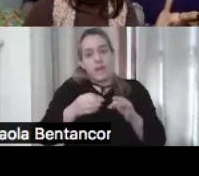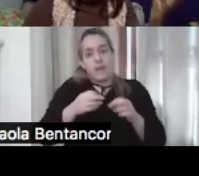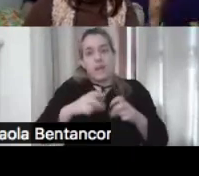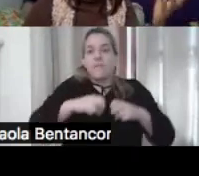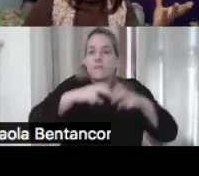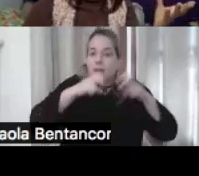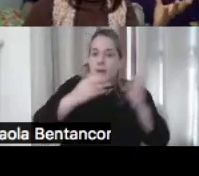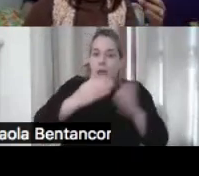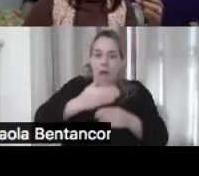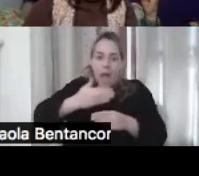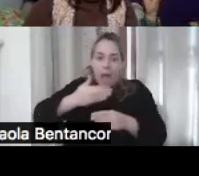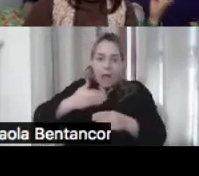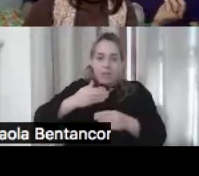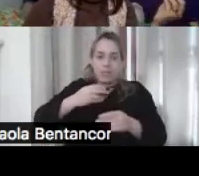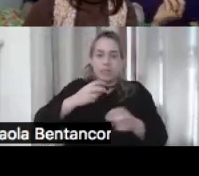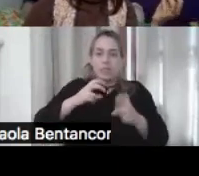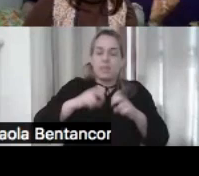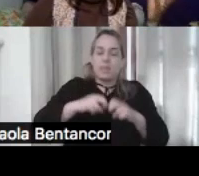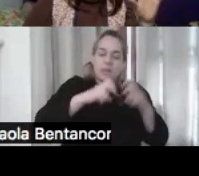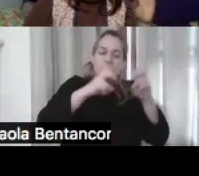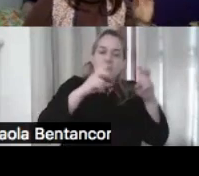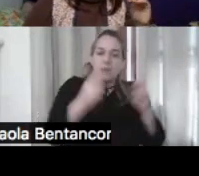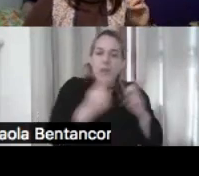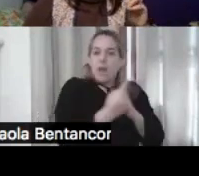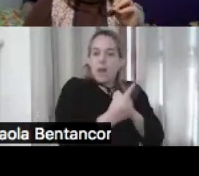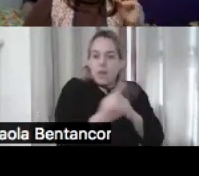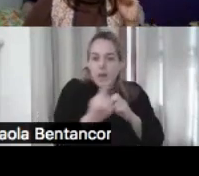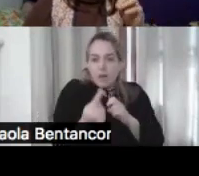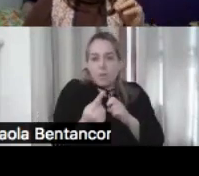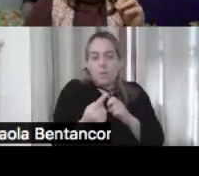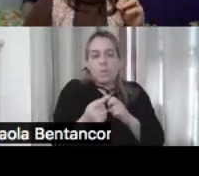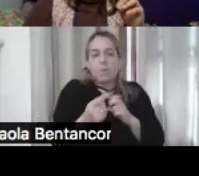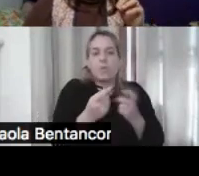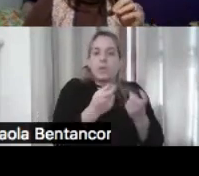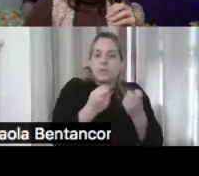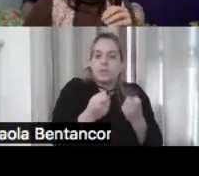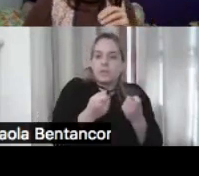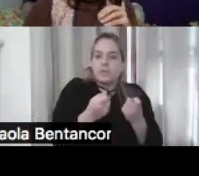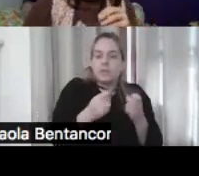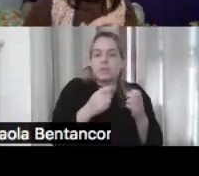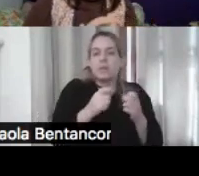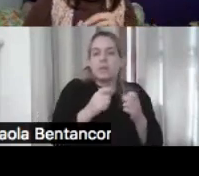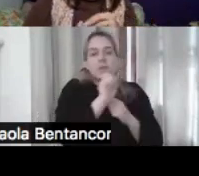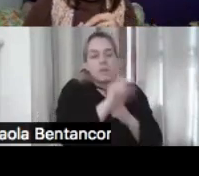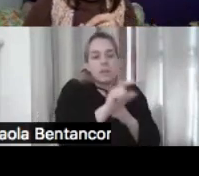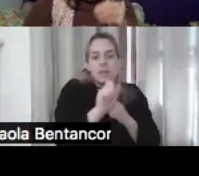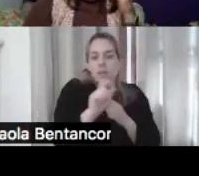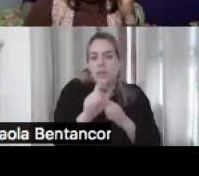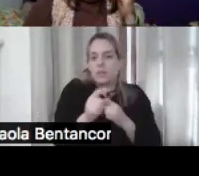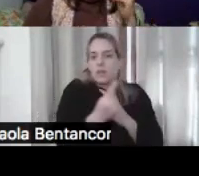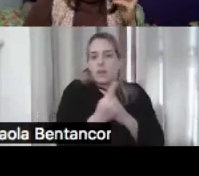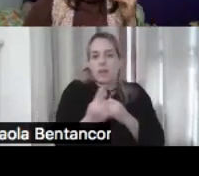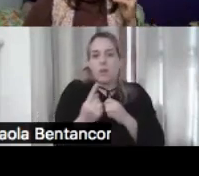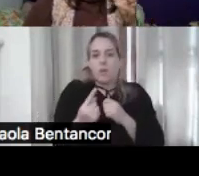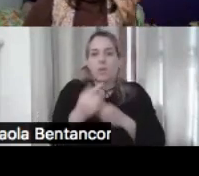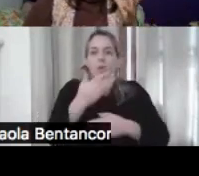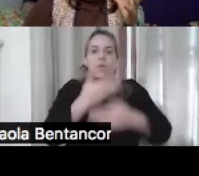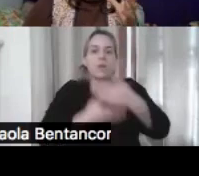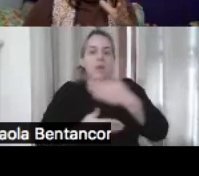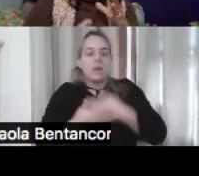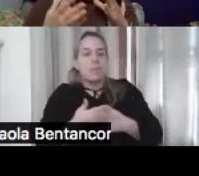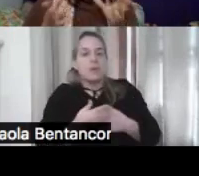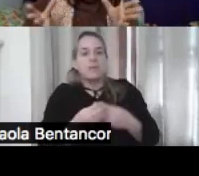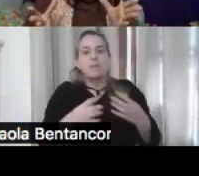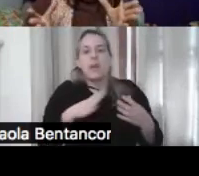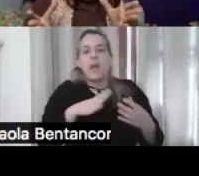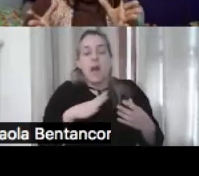evaluación primaria, como yo decía antes, del análisis de la actividad más las características identitarias de la persona para poder definir qué tipo de apoyo